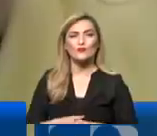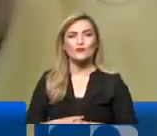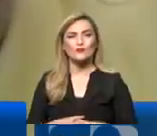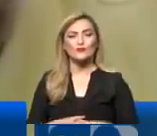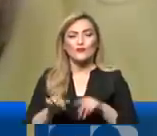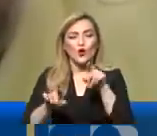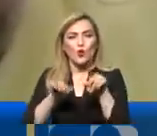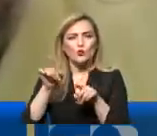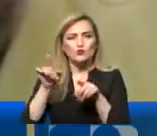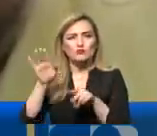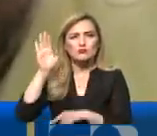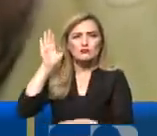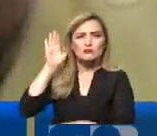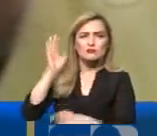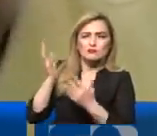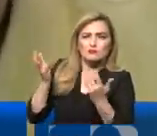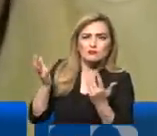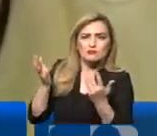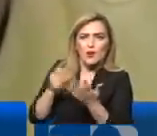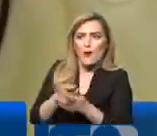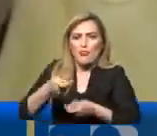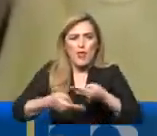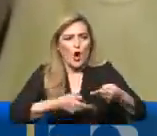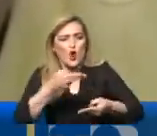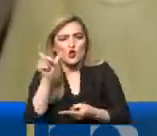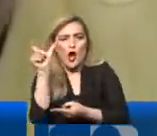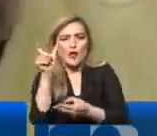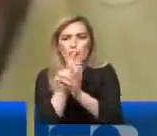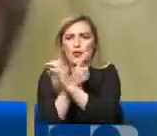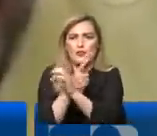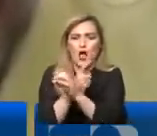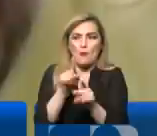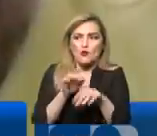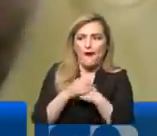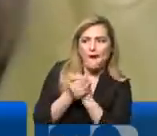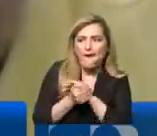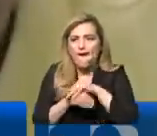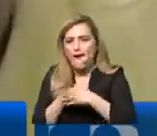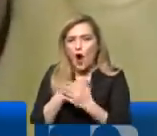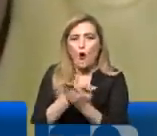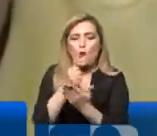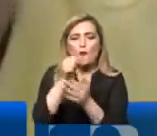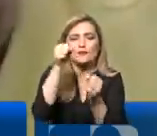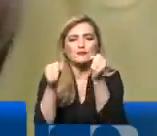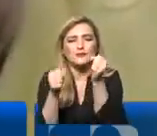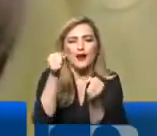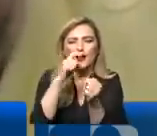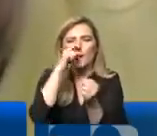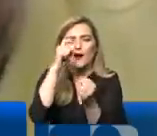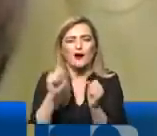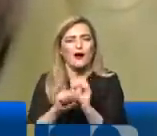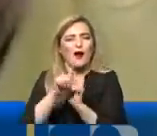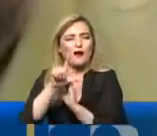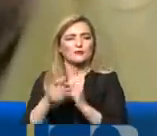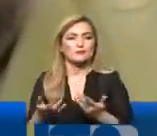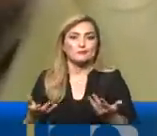casos hemos oído y hemos escuchado que se venden carnets, en muchos casos se han aprovechado de estas importaciones de vehículos o en otras de medidas de